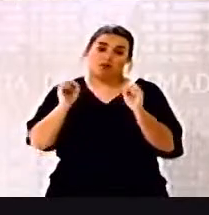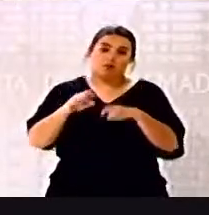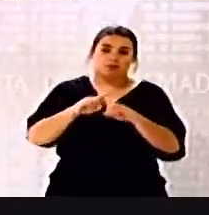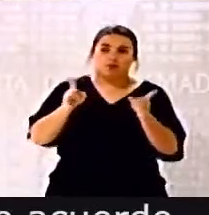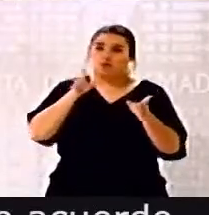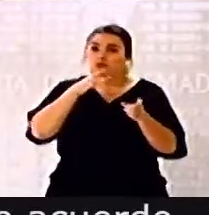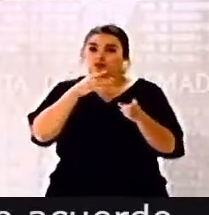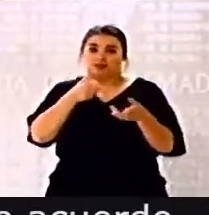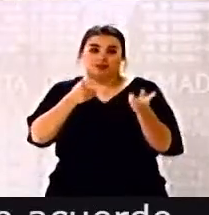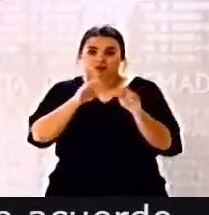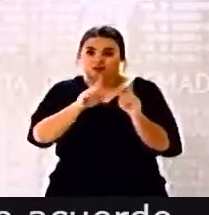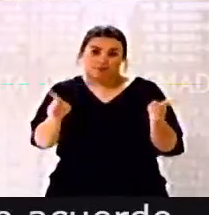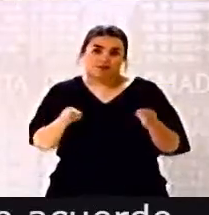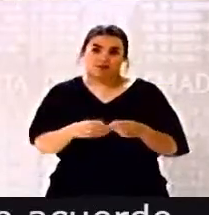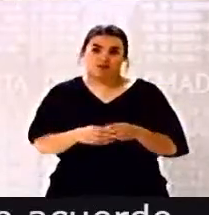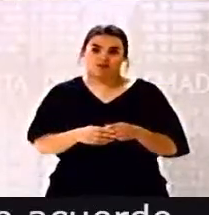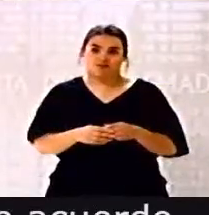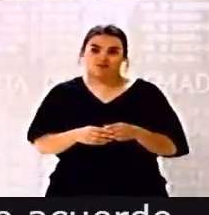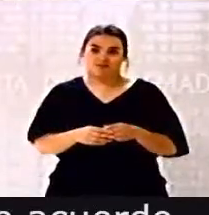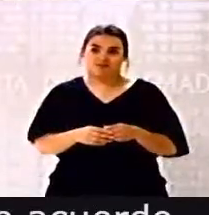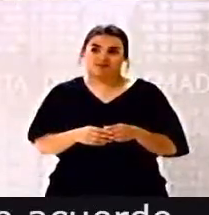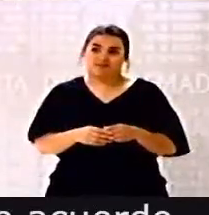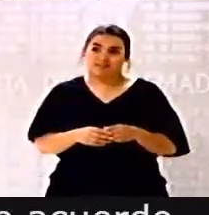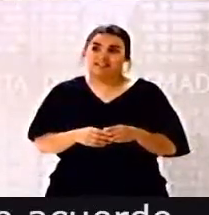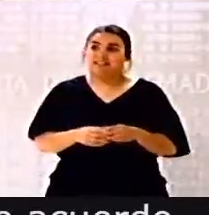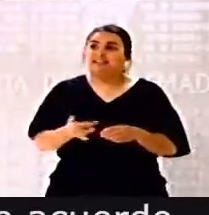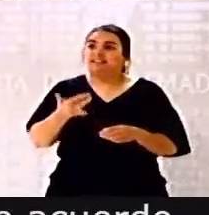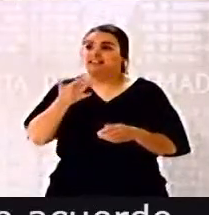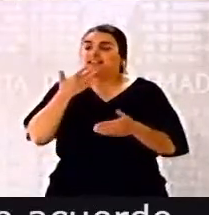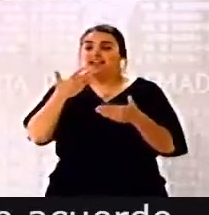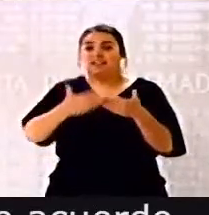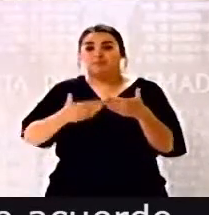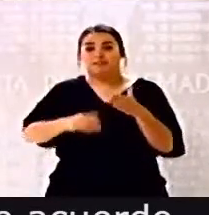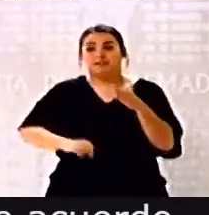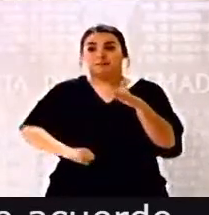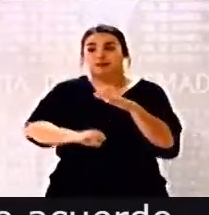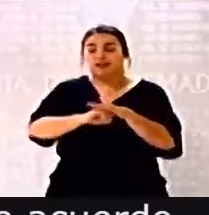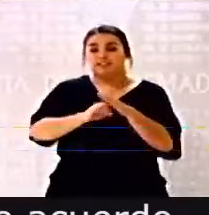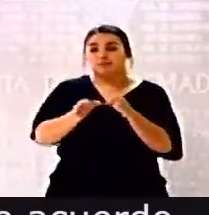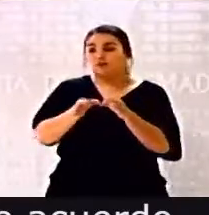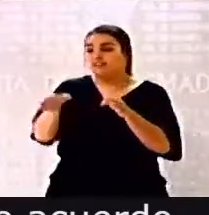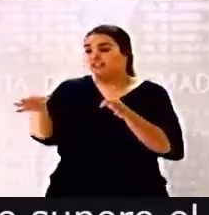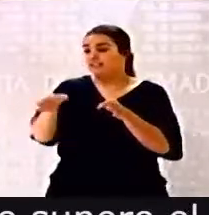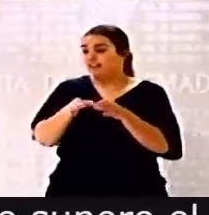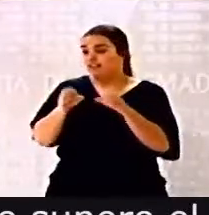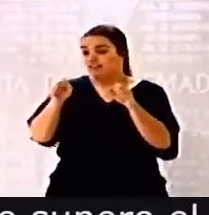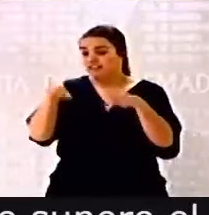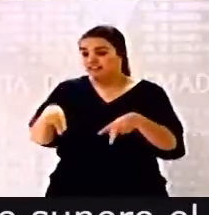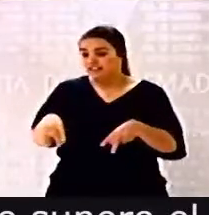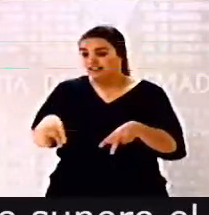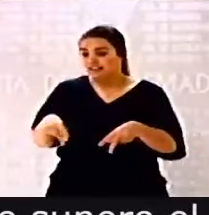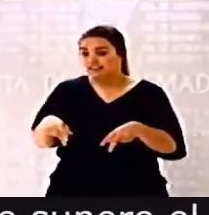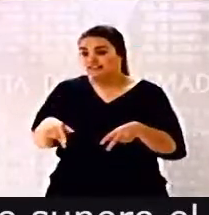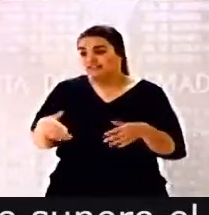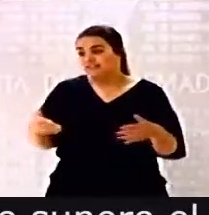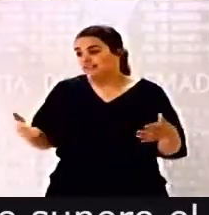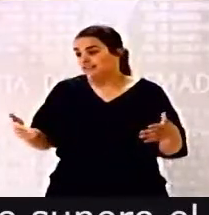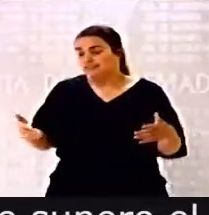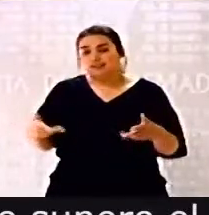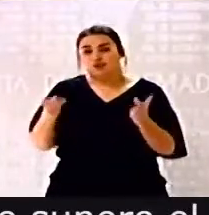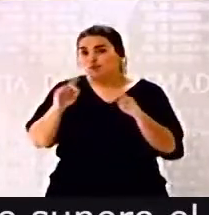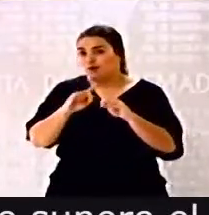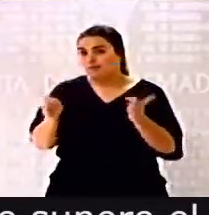está permitida, siempre que se supere el límite máximo y no se guarden las distancias de seguridad. En cualquier